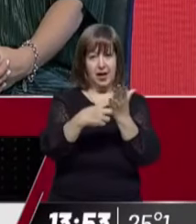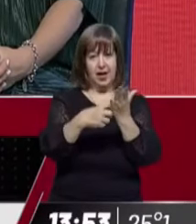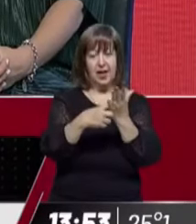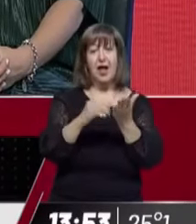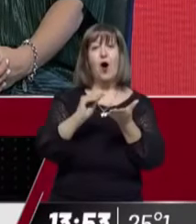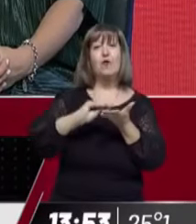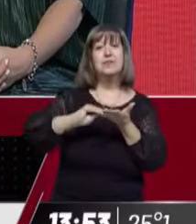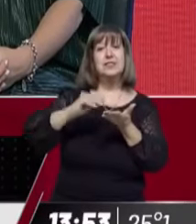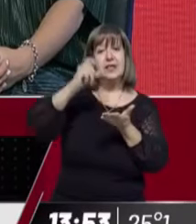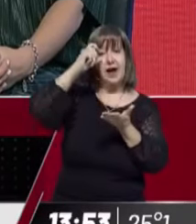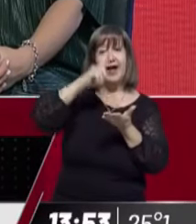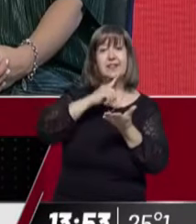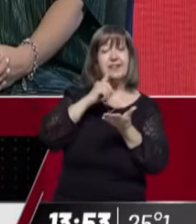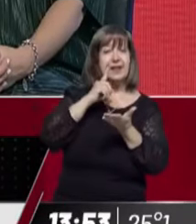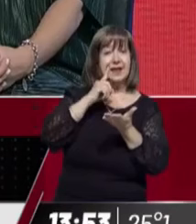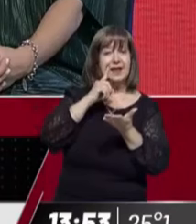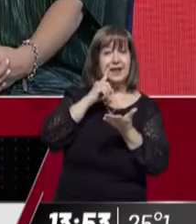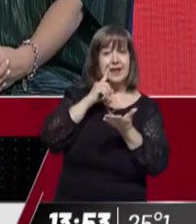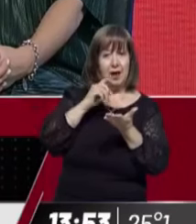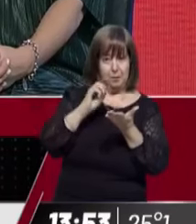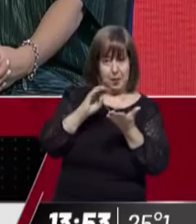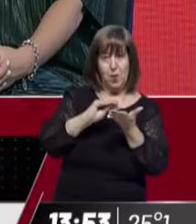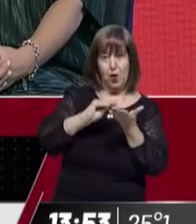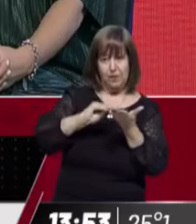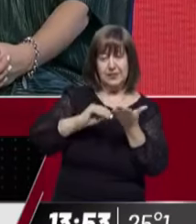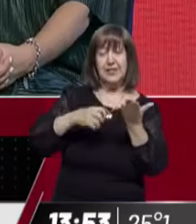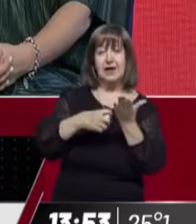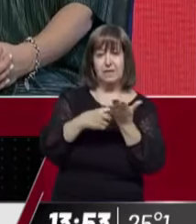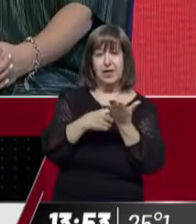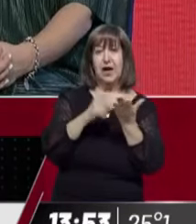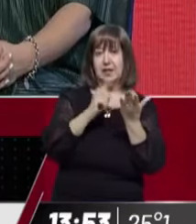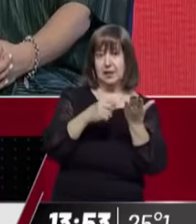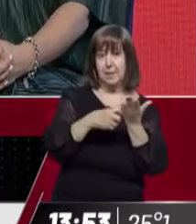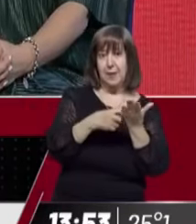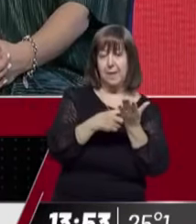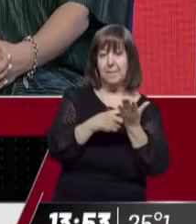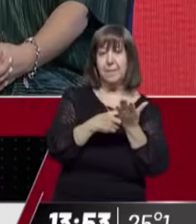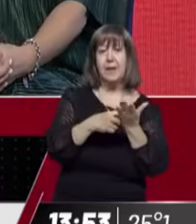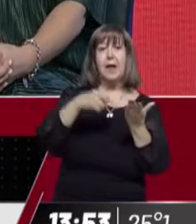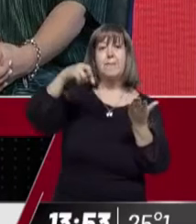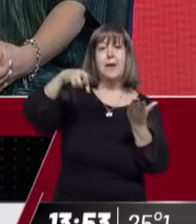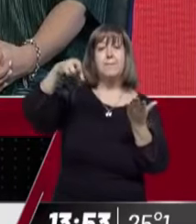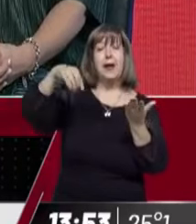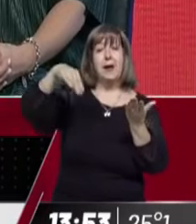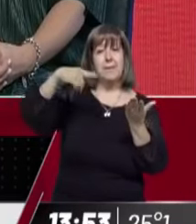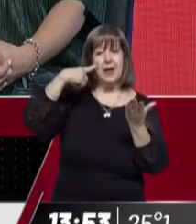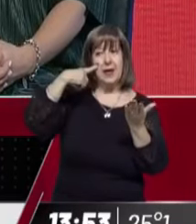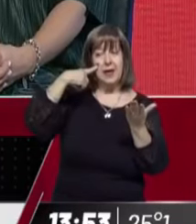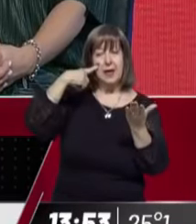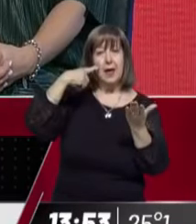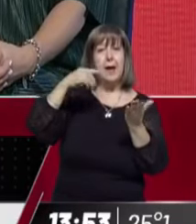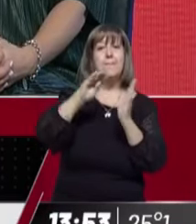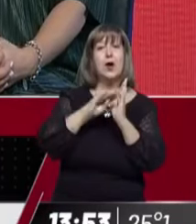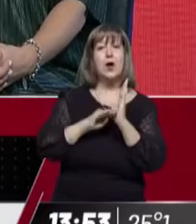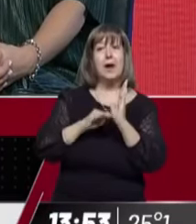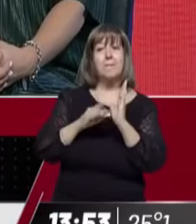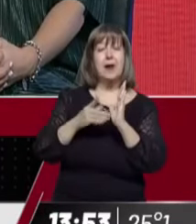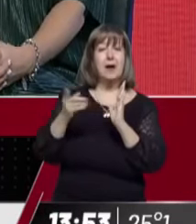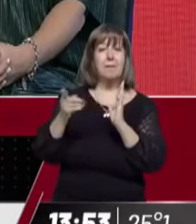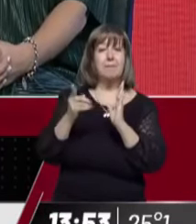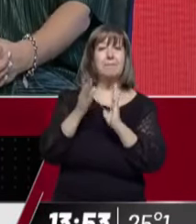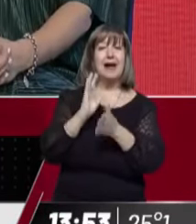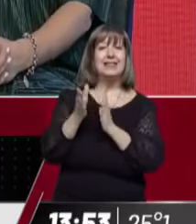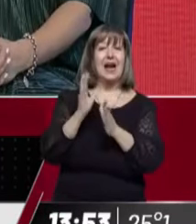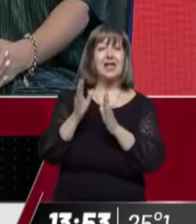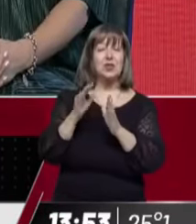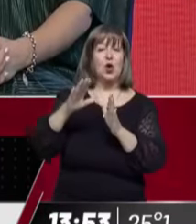es el equipo técnico interdisciplinario, como así también la PPMI, que es el programa de prevención al maltrato infantil,